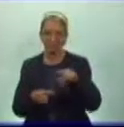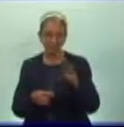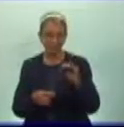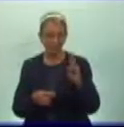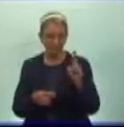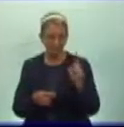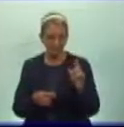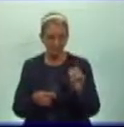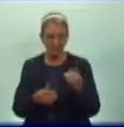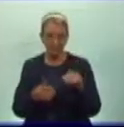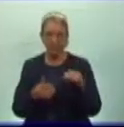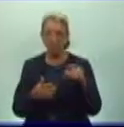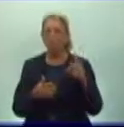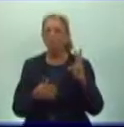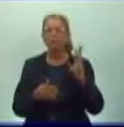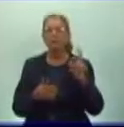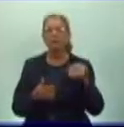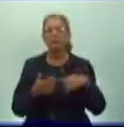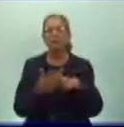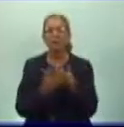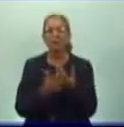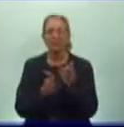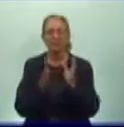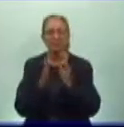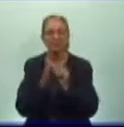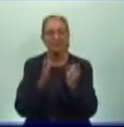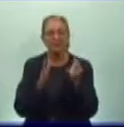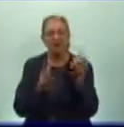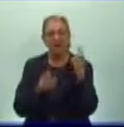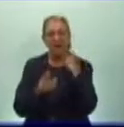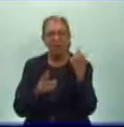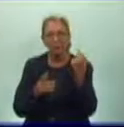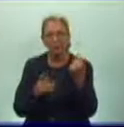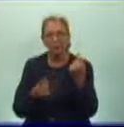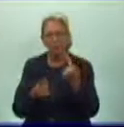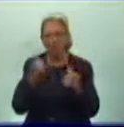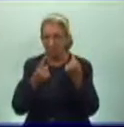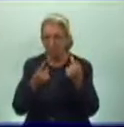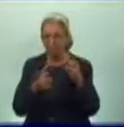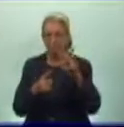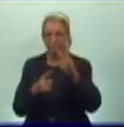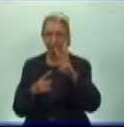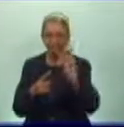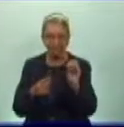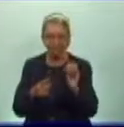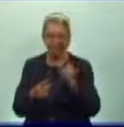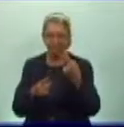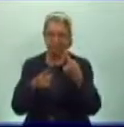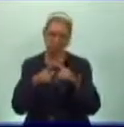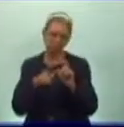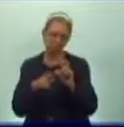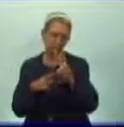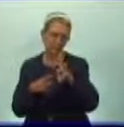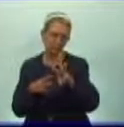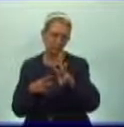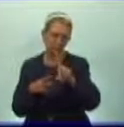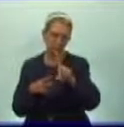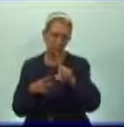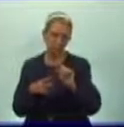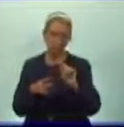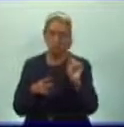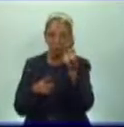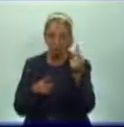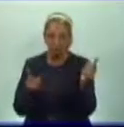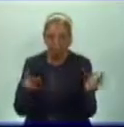matemática. ¿Cuántos días tenían los meses del año? Recuerden que algunos meses tienen 30 días, otros 31. Y hay un mes que es el